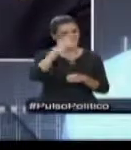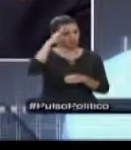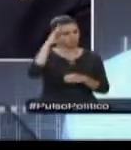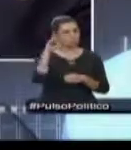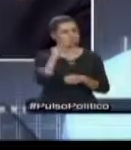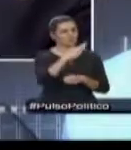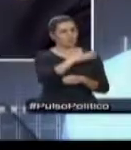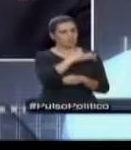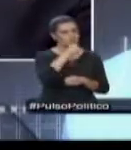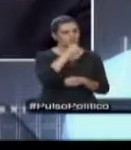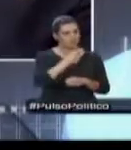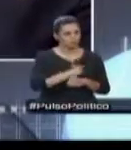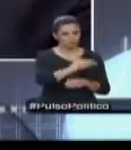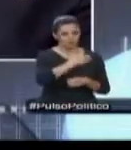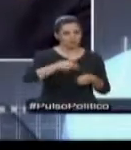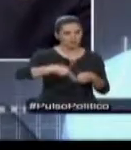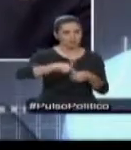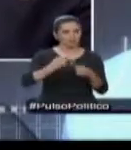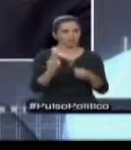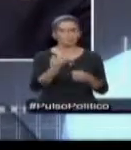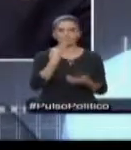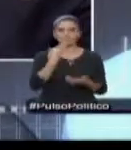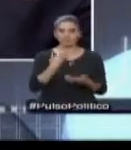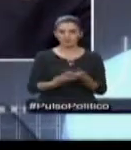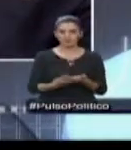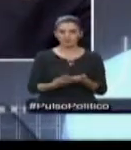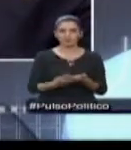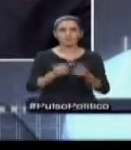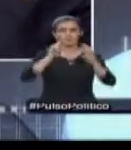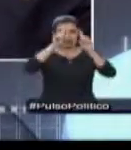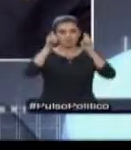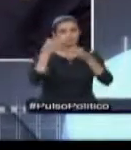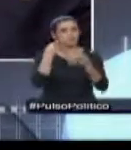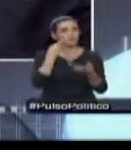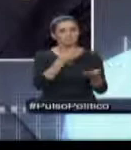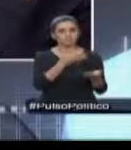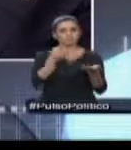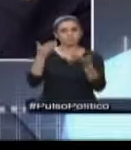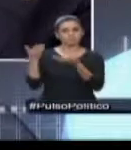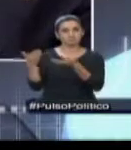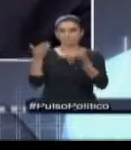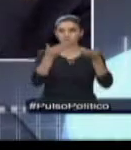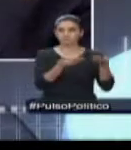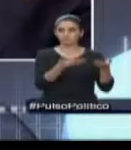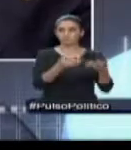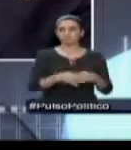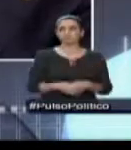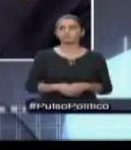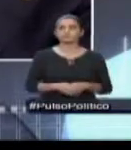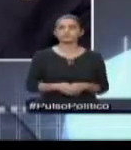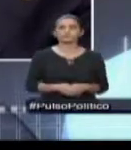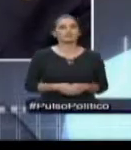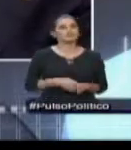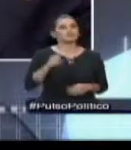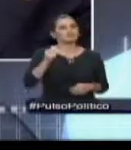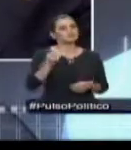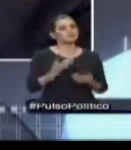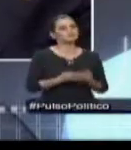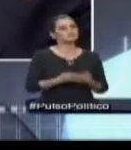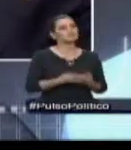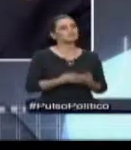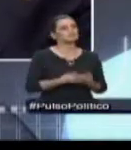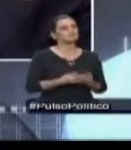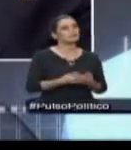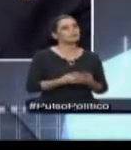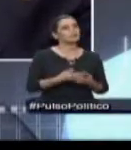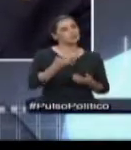jubilados y retirados en el país gracias recordando la pregunta para juan carlos cassinelli si en consideración a que juan carlos